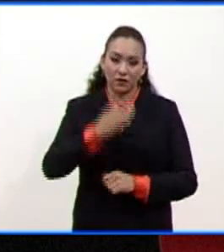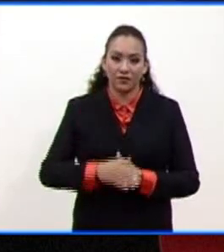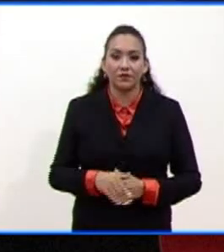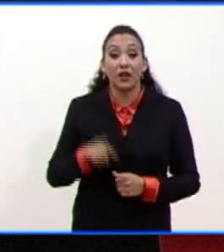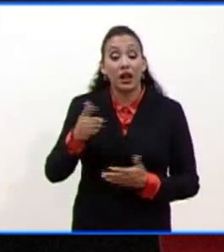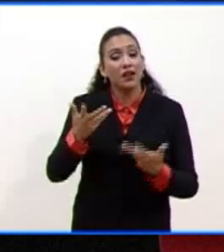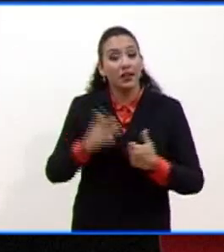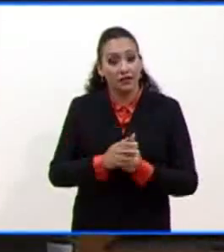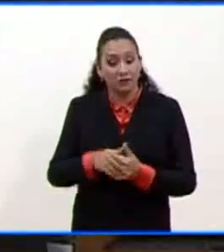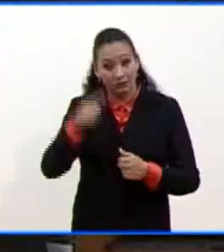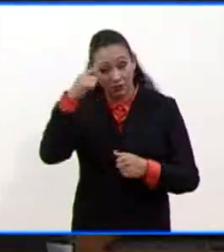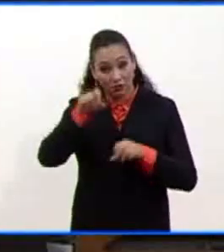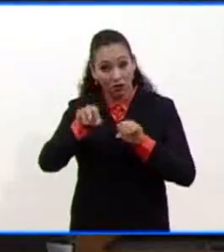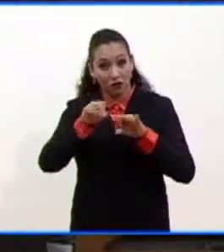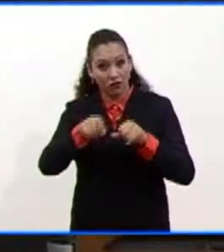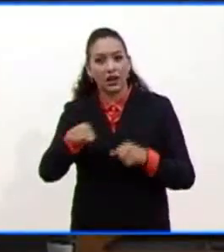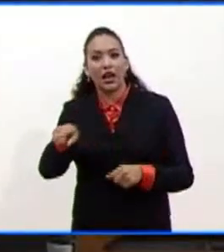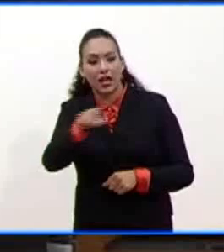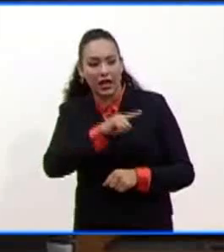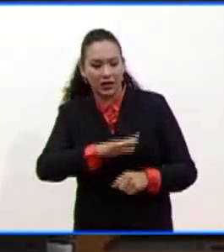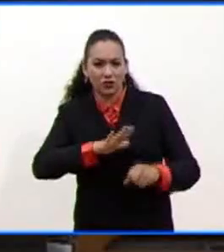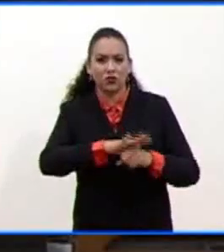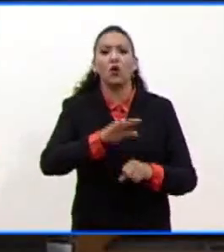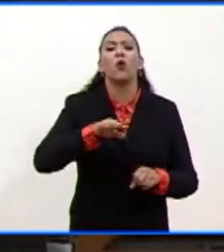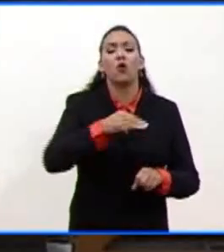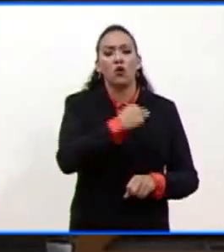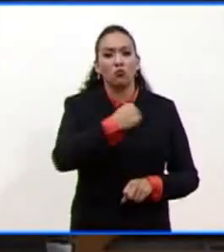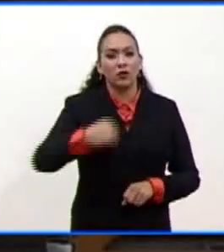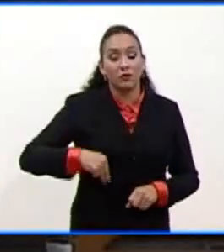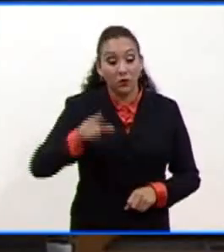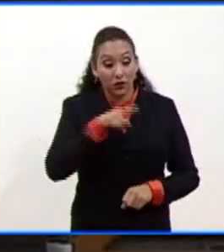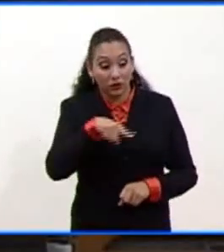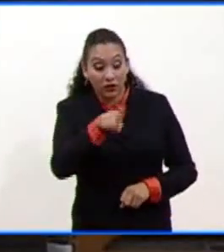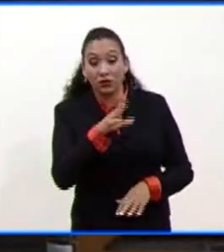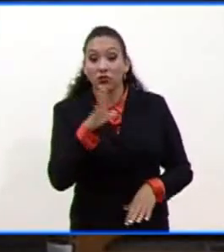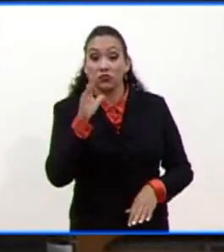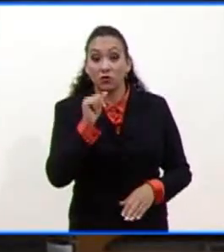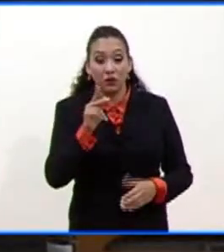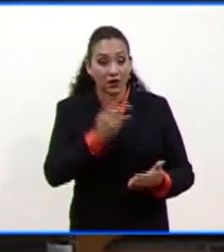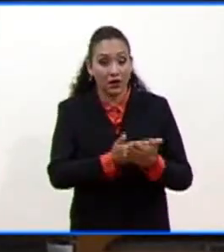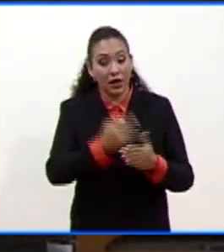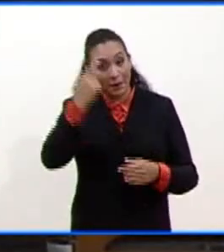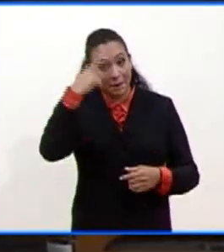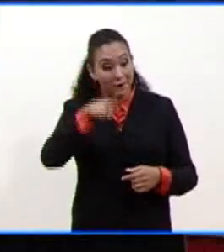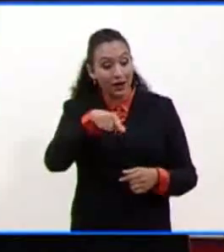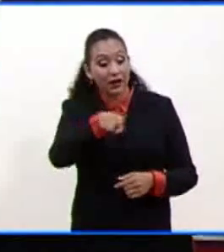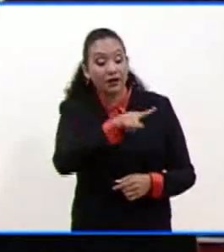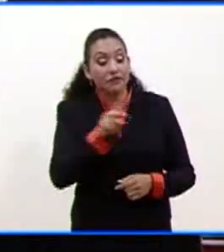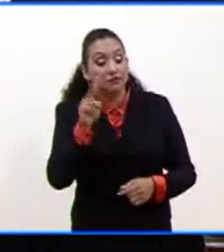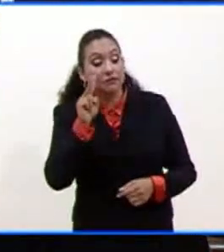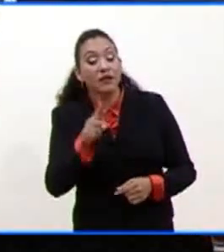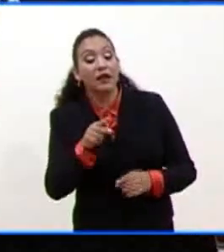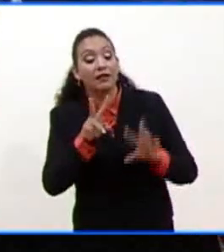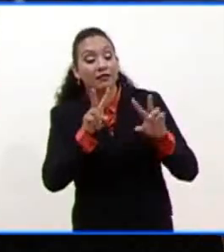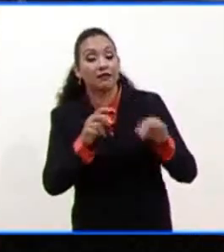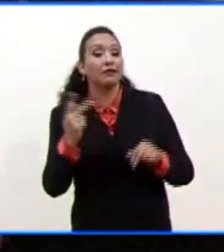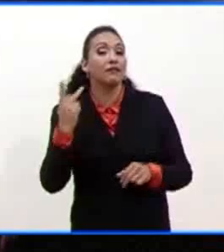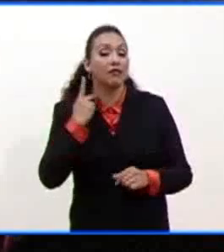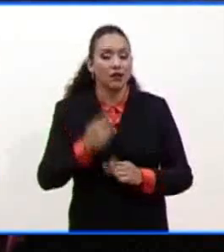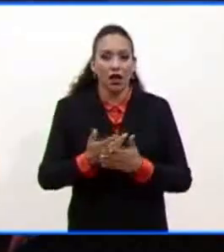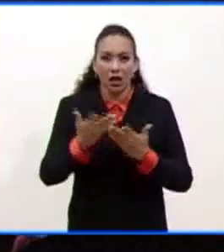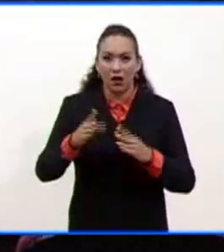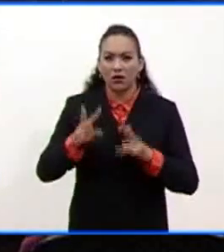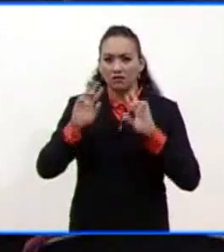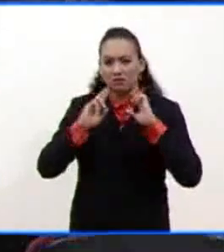facultaba al Congreso local para suprimir a los municipios que carecieran de elementos bastantes para proveer a su existencia política. El